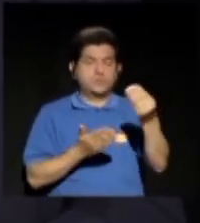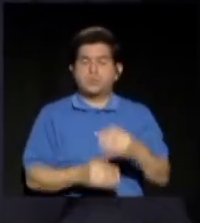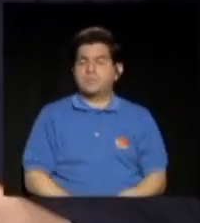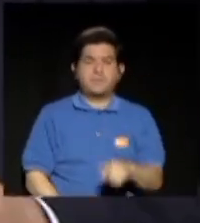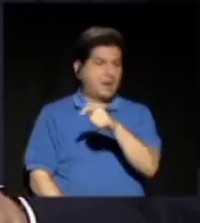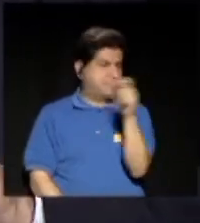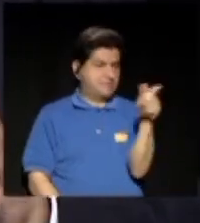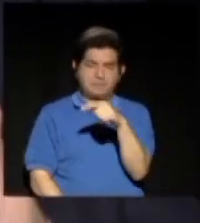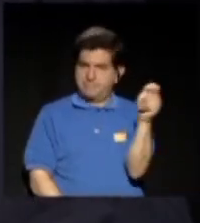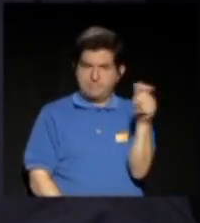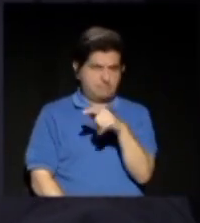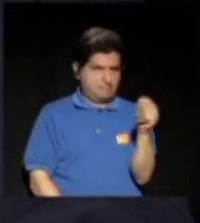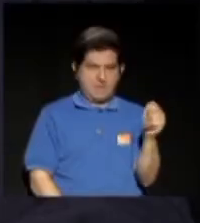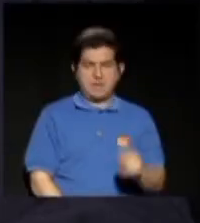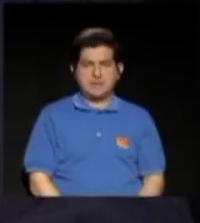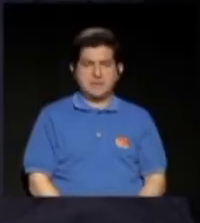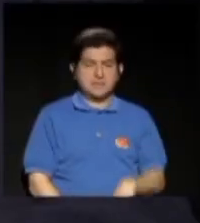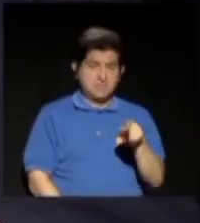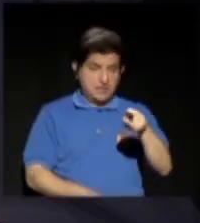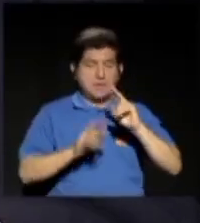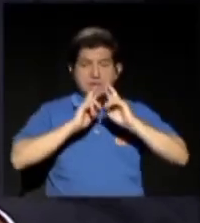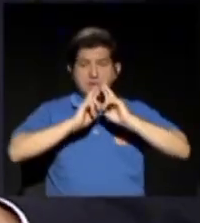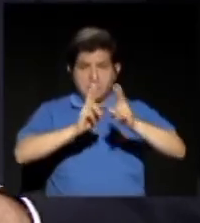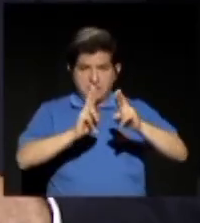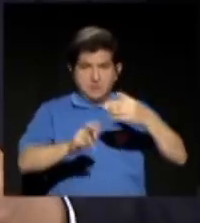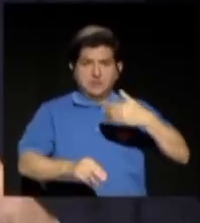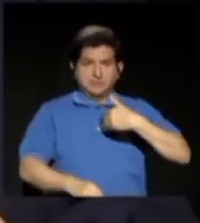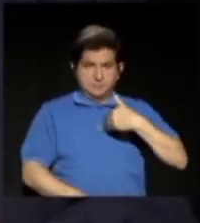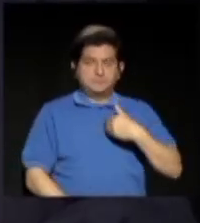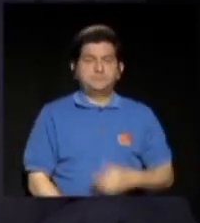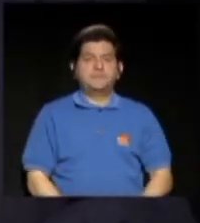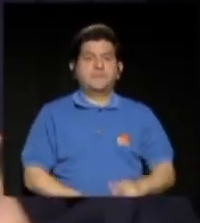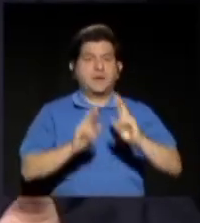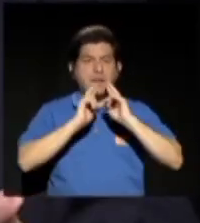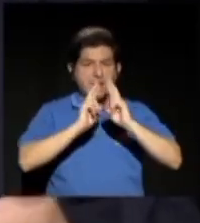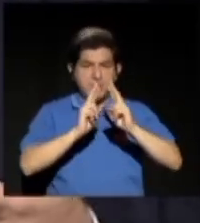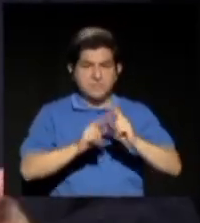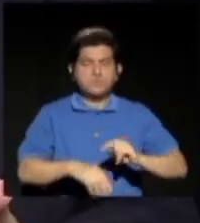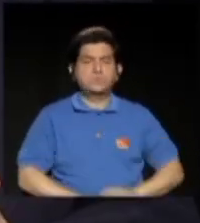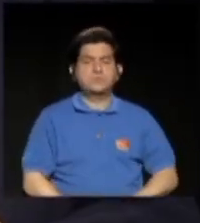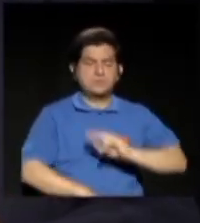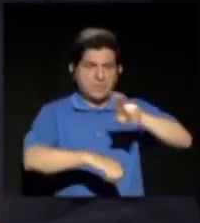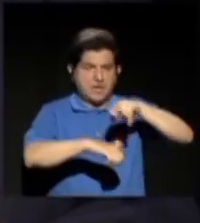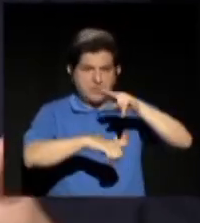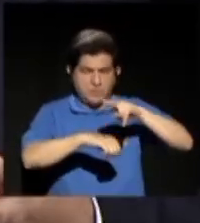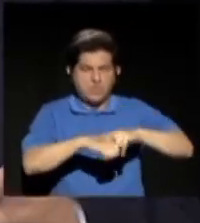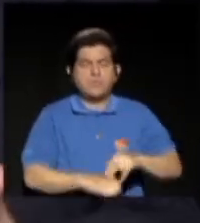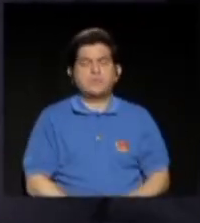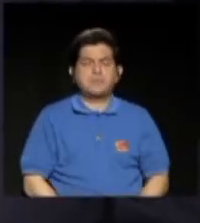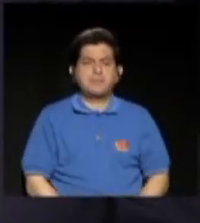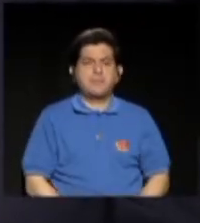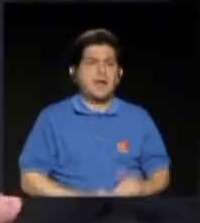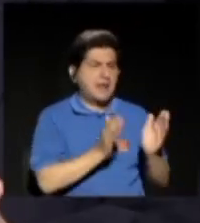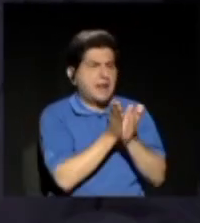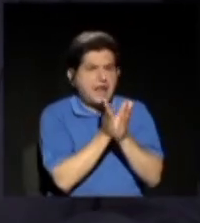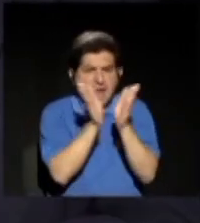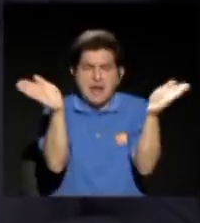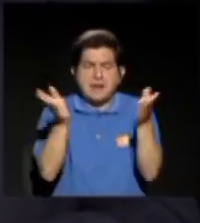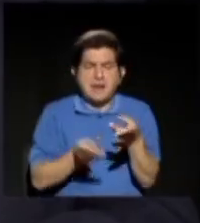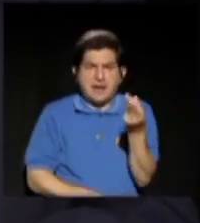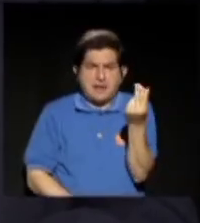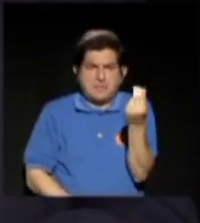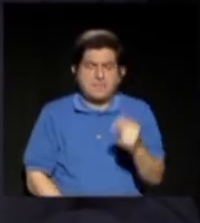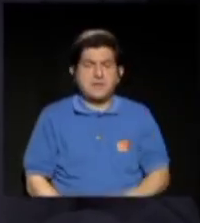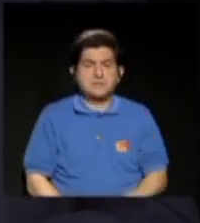los meses. Y cuando damos este resultado, lo que damos es el resultado promedio del incremento en los precios que se observó durante el mes